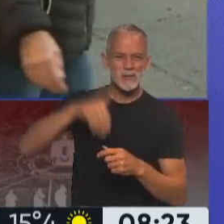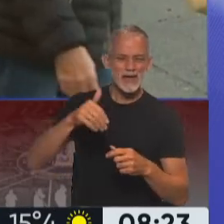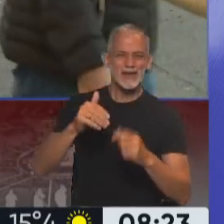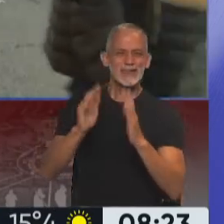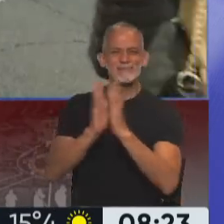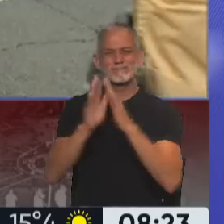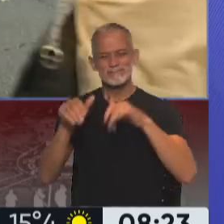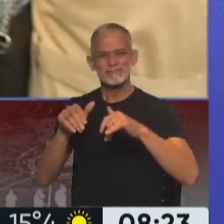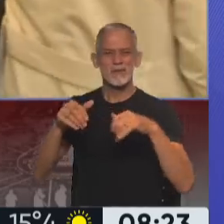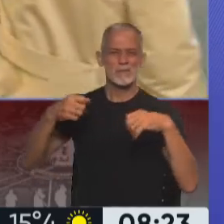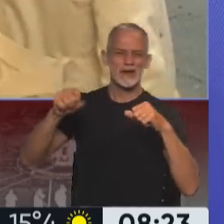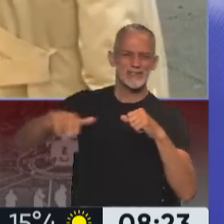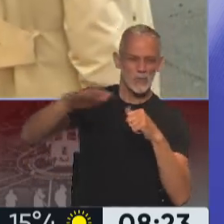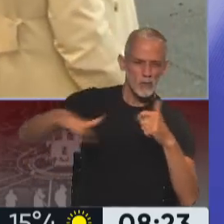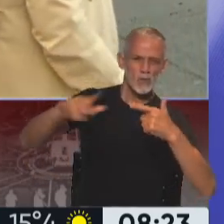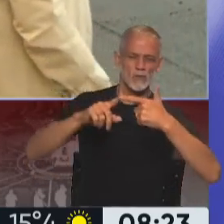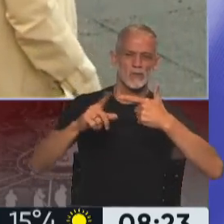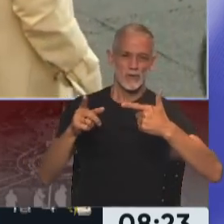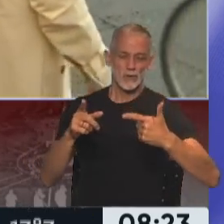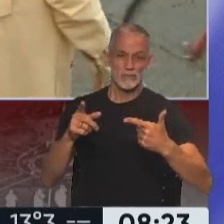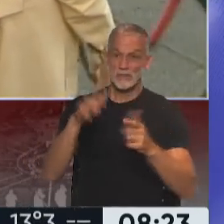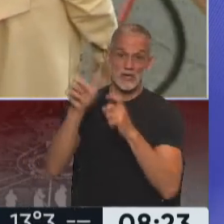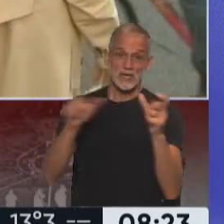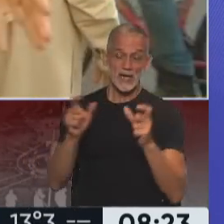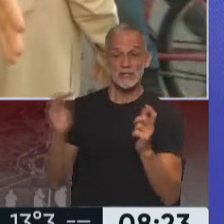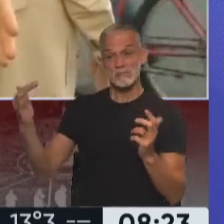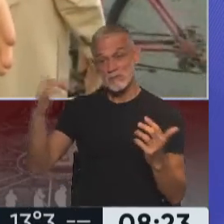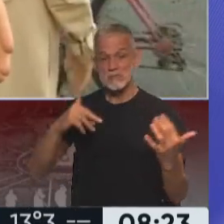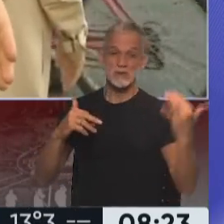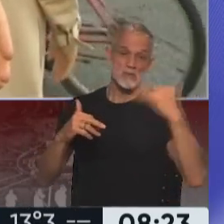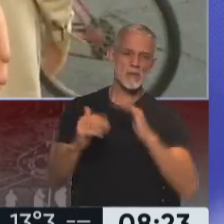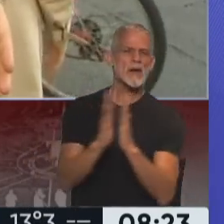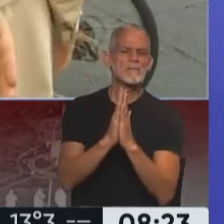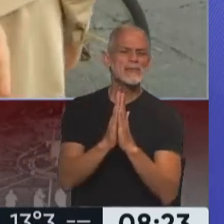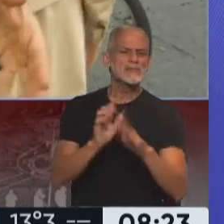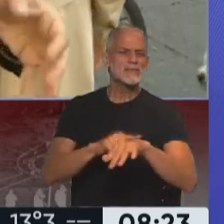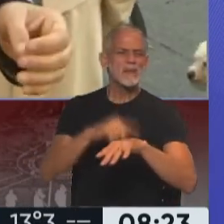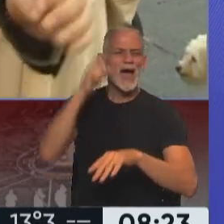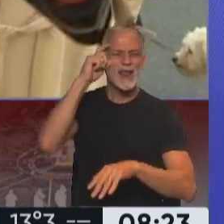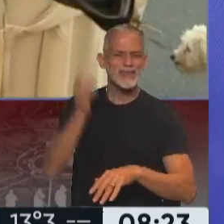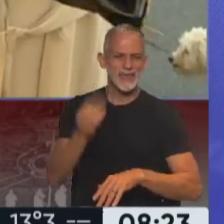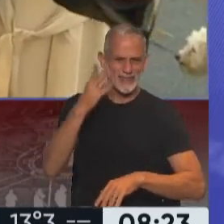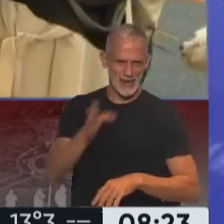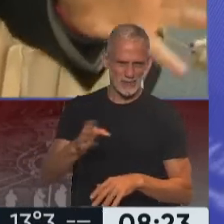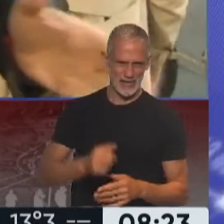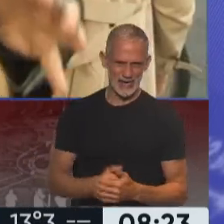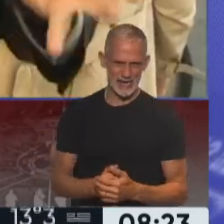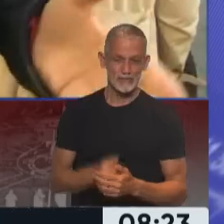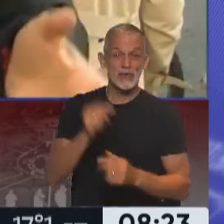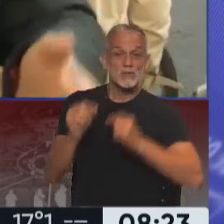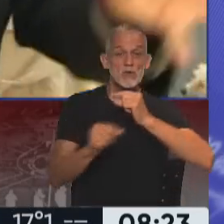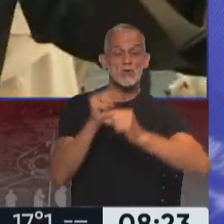parroquia de Parque Chacabuco, y con muchísima gente que se va acercando porque la misa va a ser a las 10 de la mañana y de a